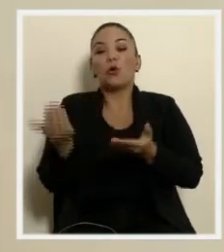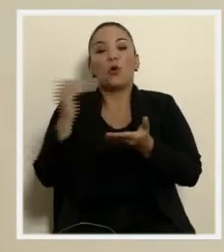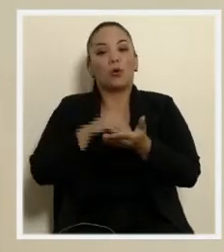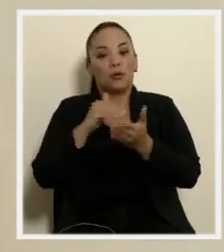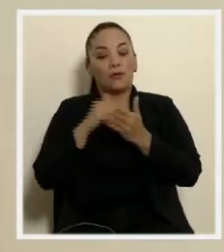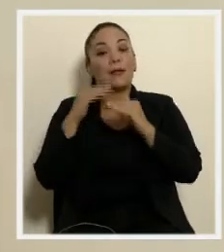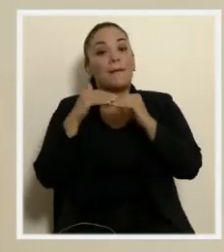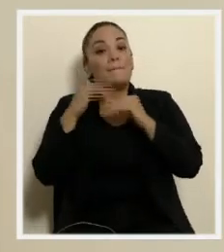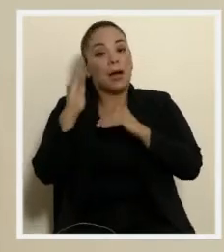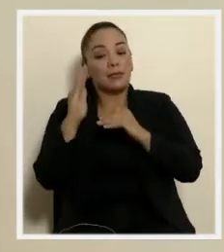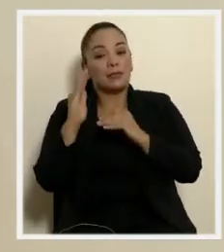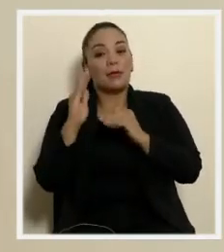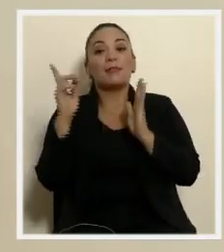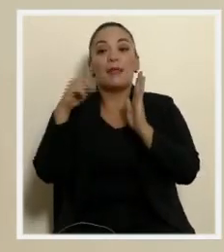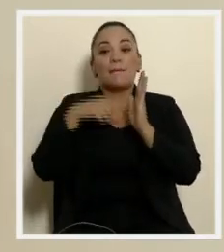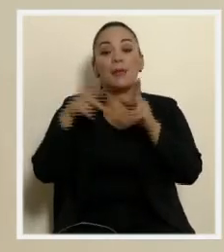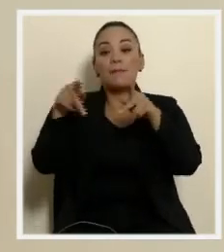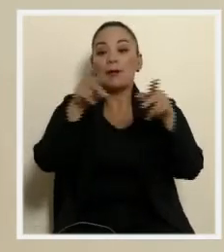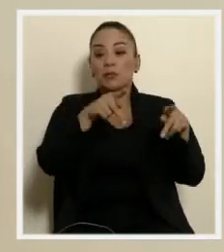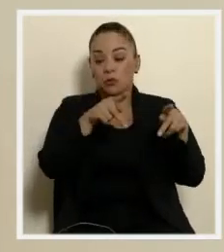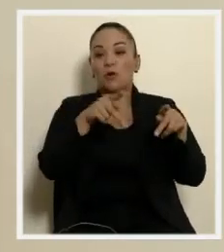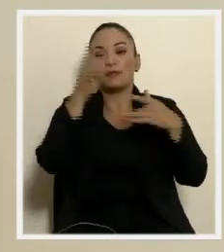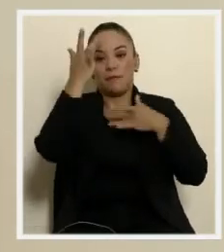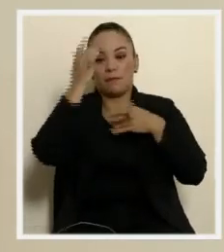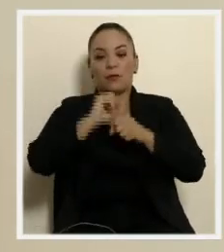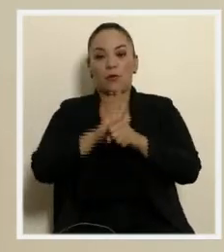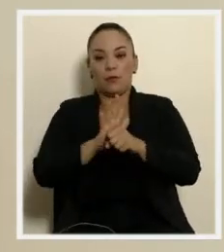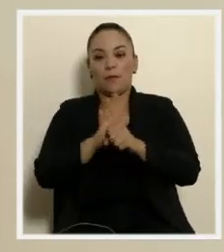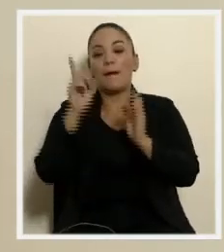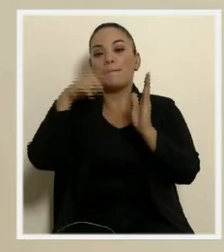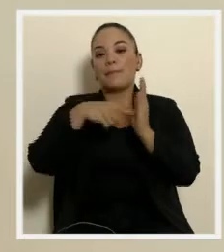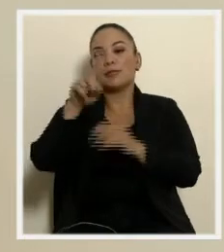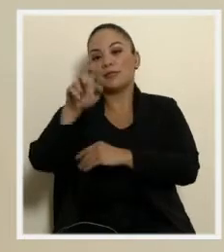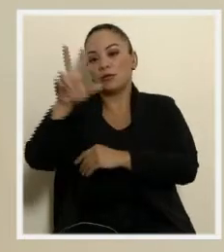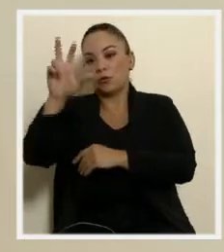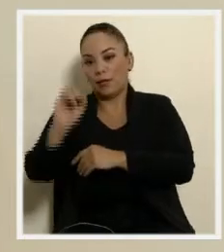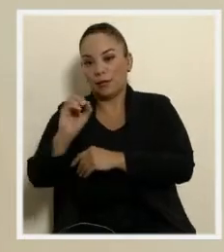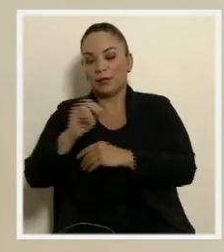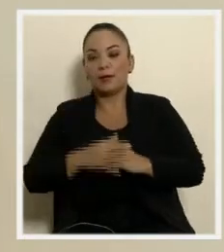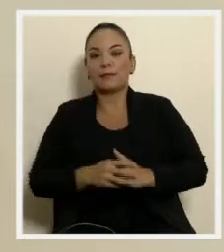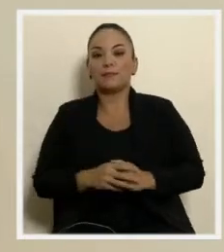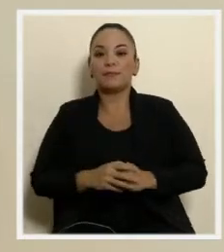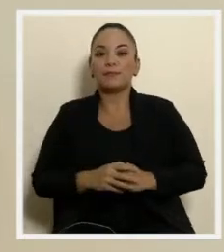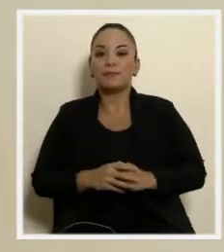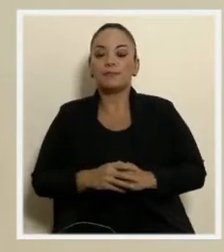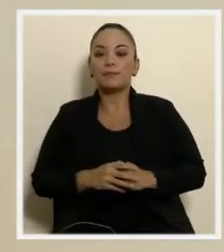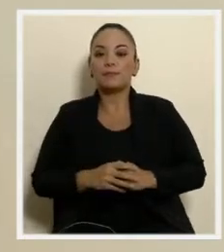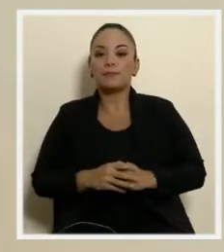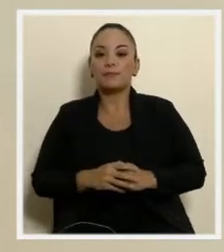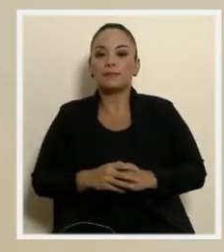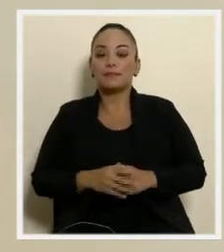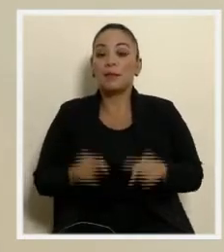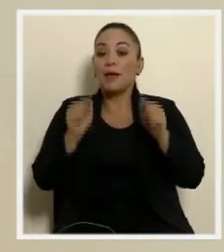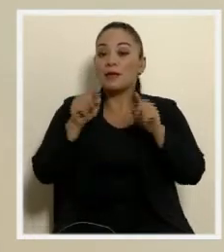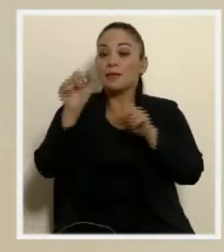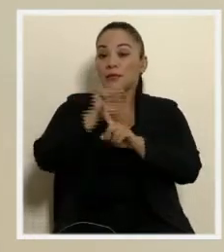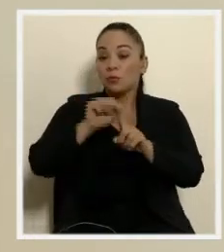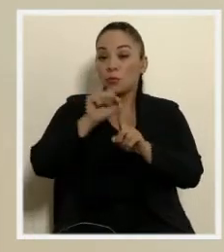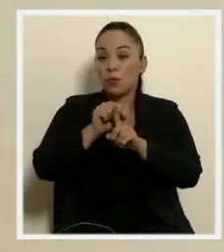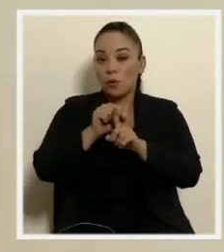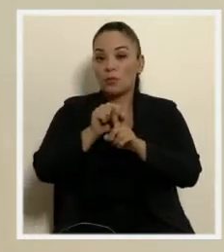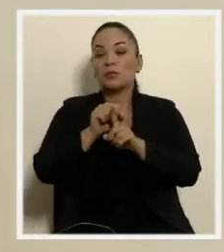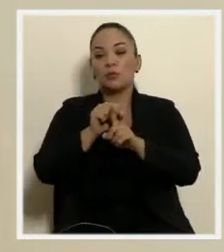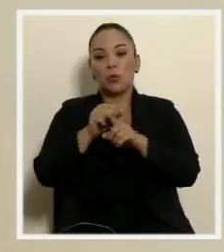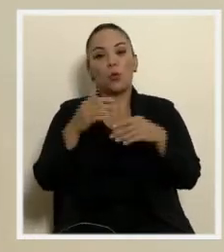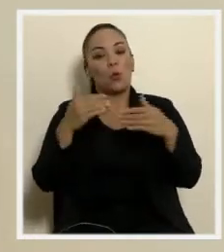nuevamente más de 1.000 casos, exactamente 1.130. Esto se acompaña